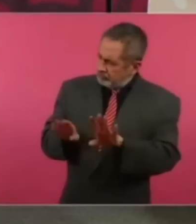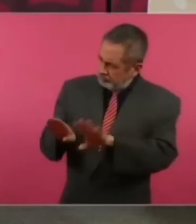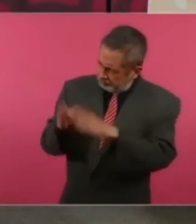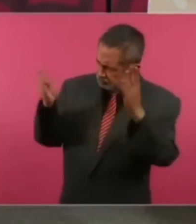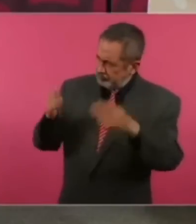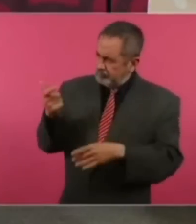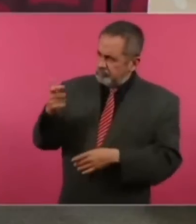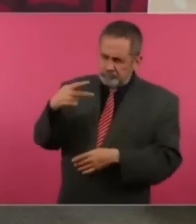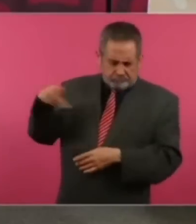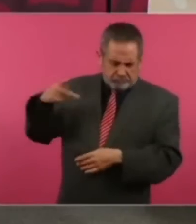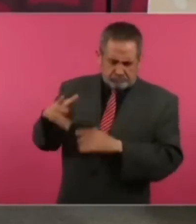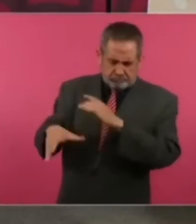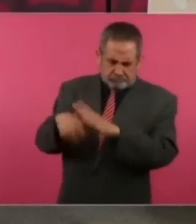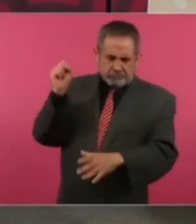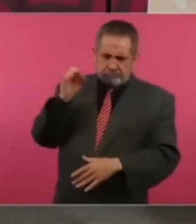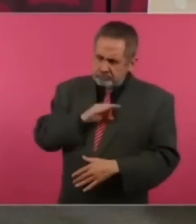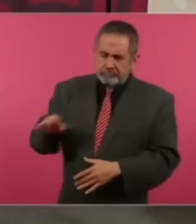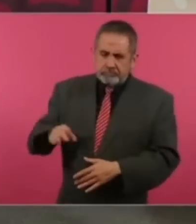se desbloquearan.